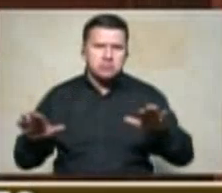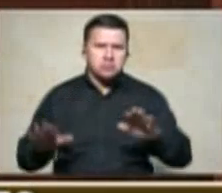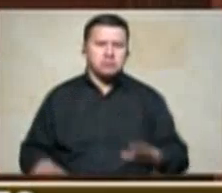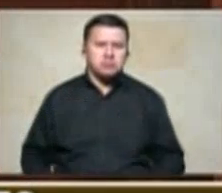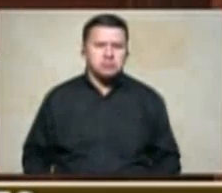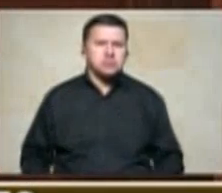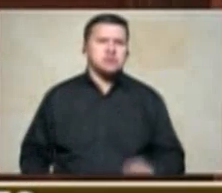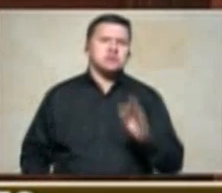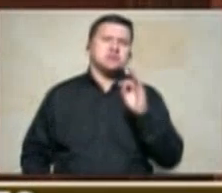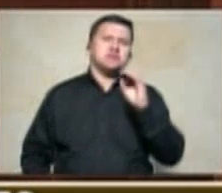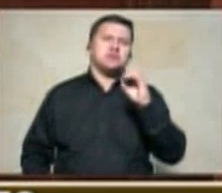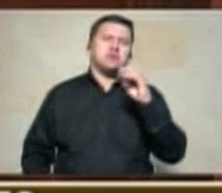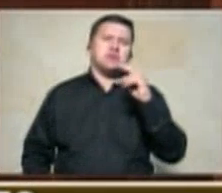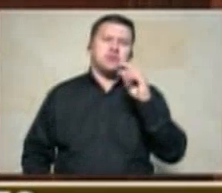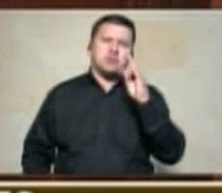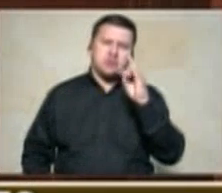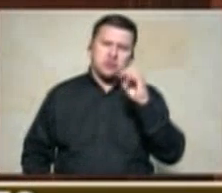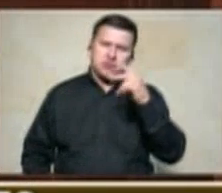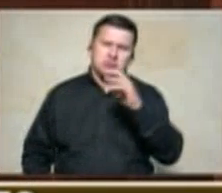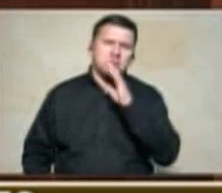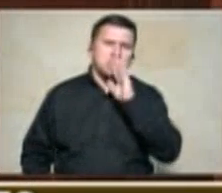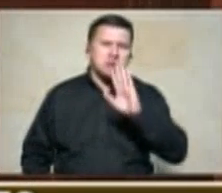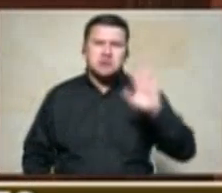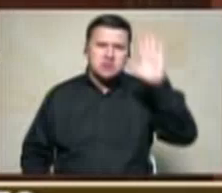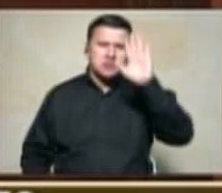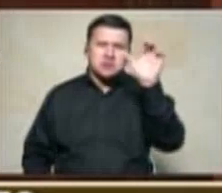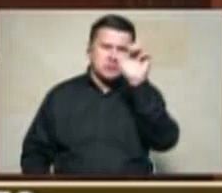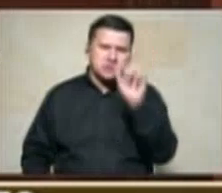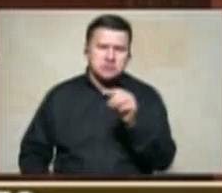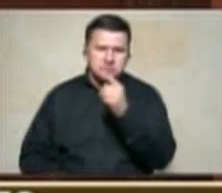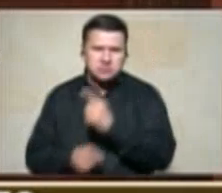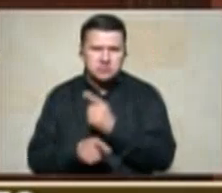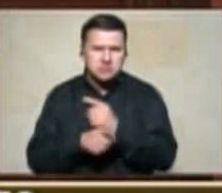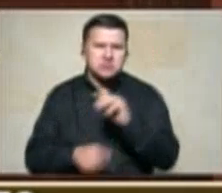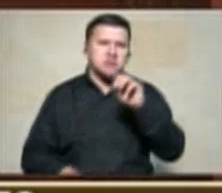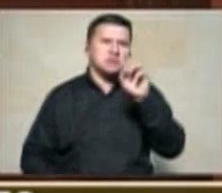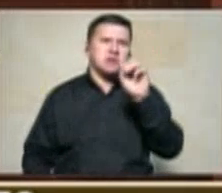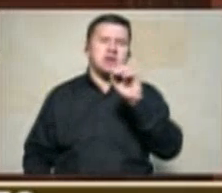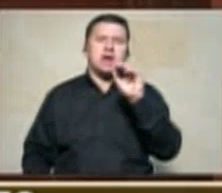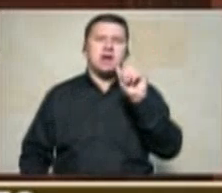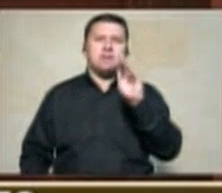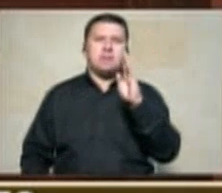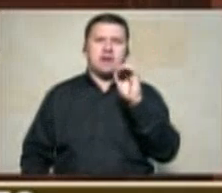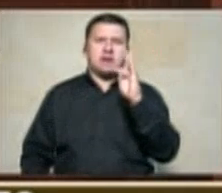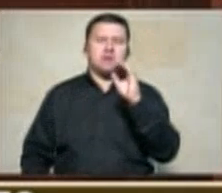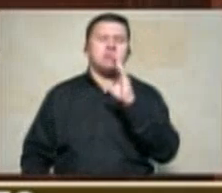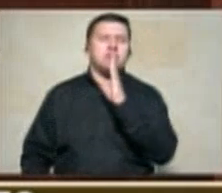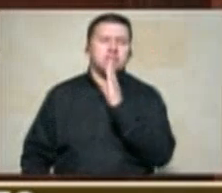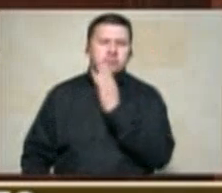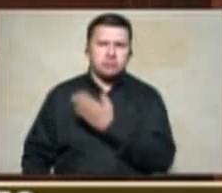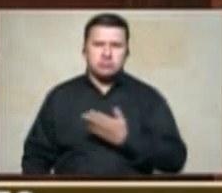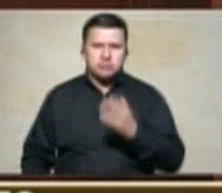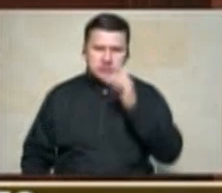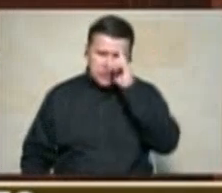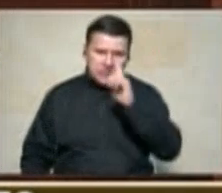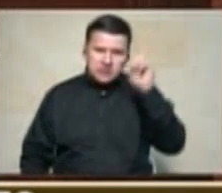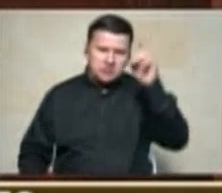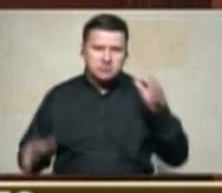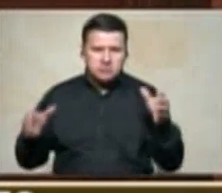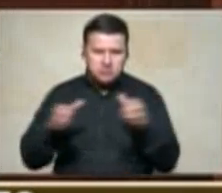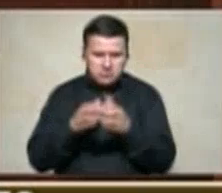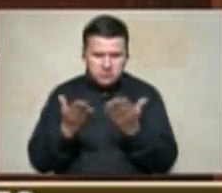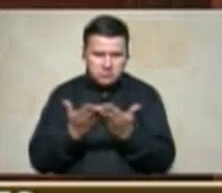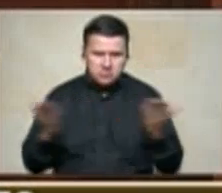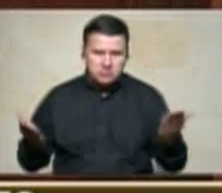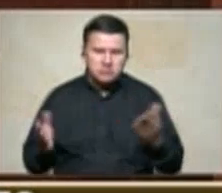llámese Tokio o cualquier otro incorado en el departamento del Cesar y puntualmente en San Alberto, eran de ideología que